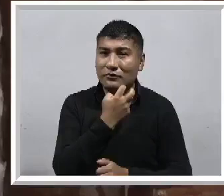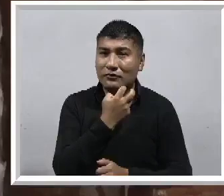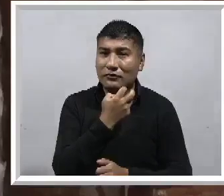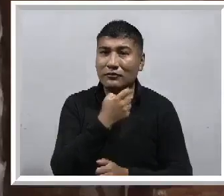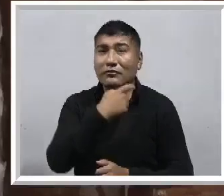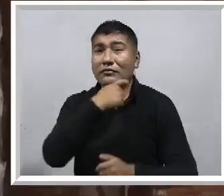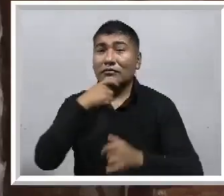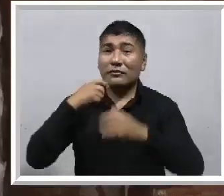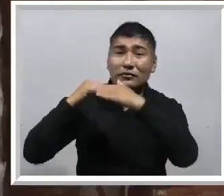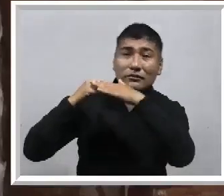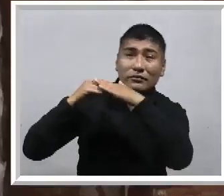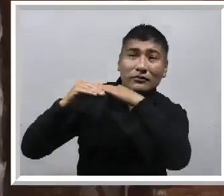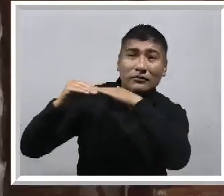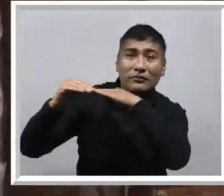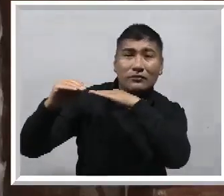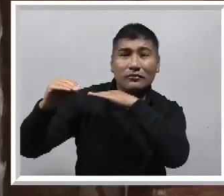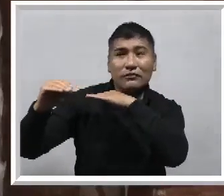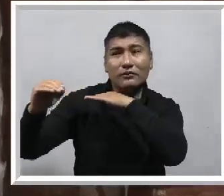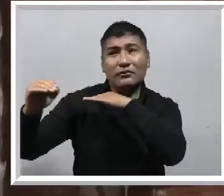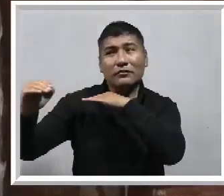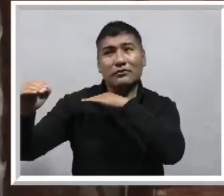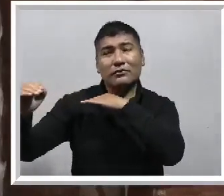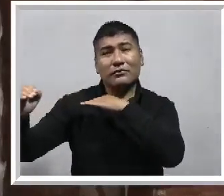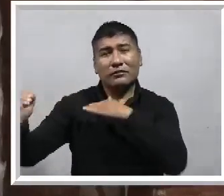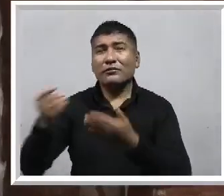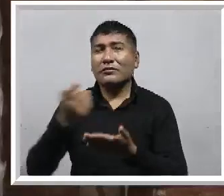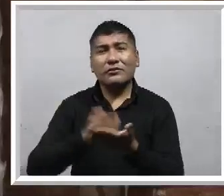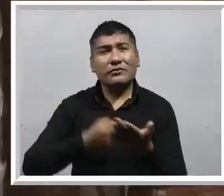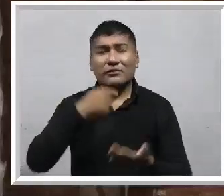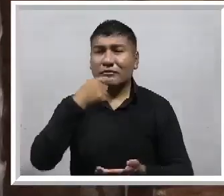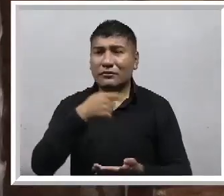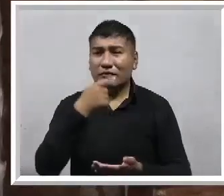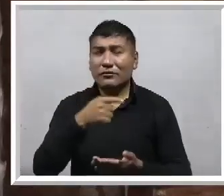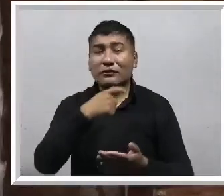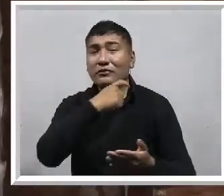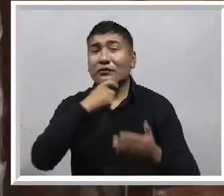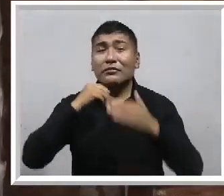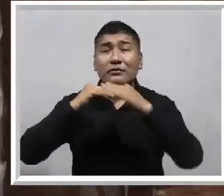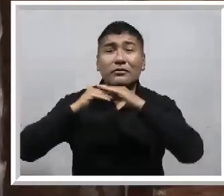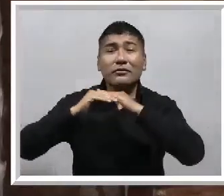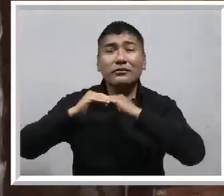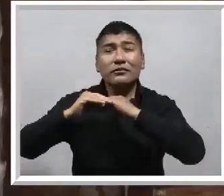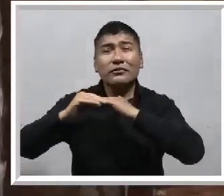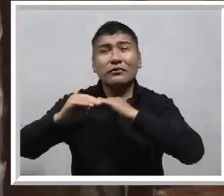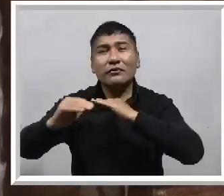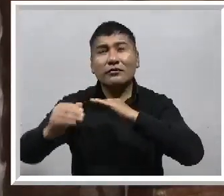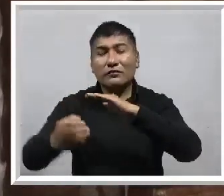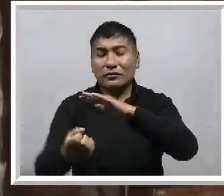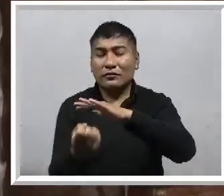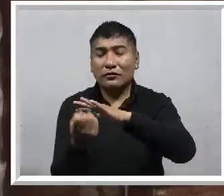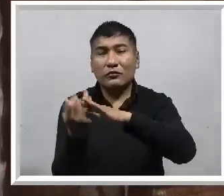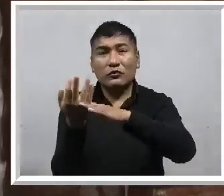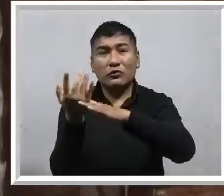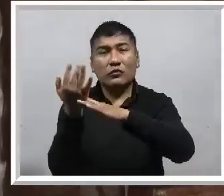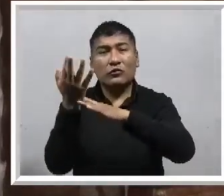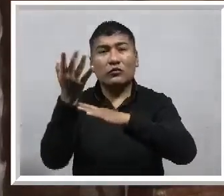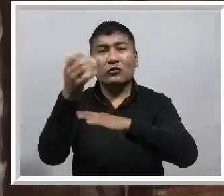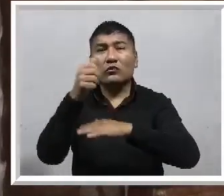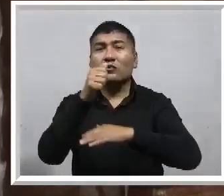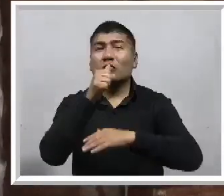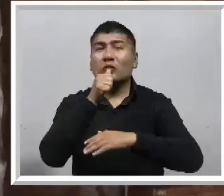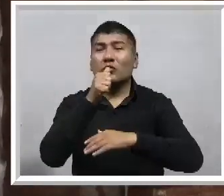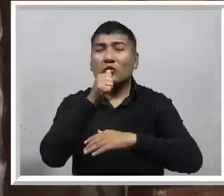desierto fíjense lo que nos dice en el desierto brotará chorros